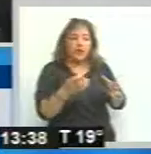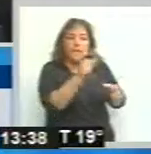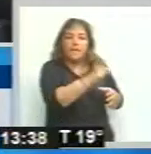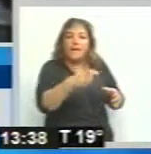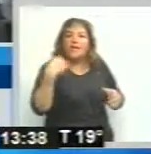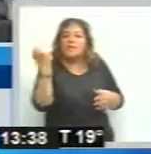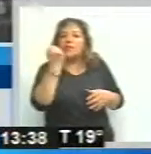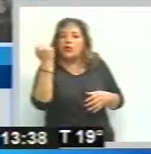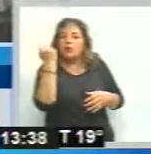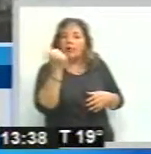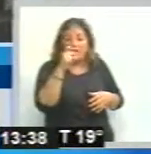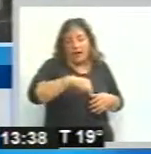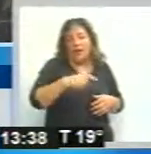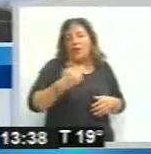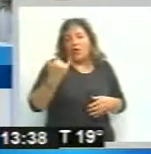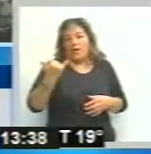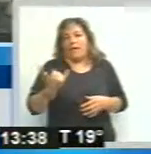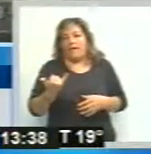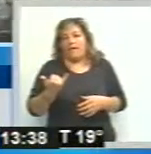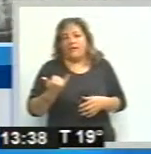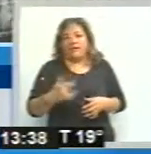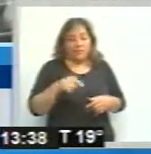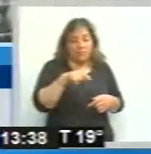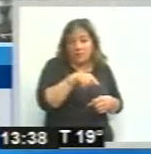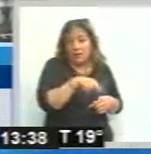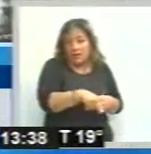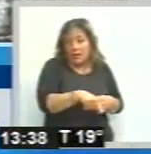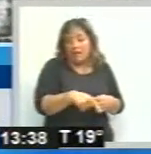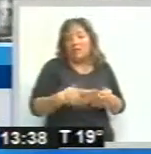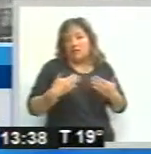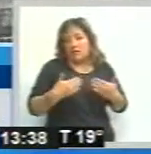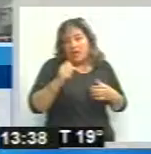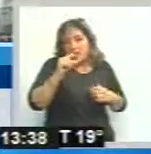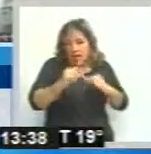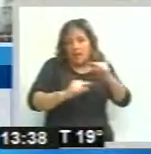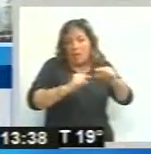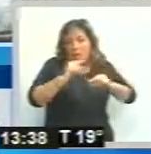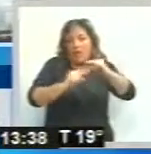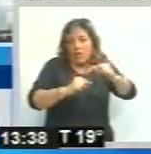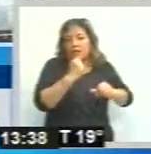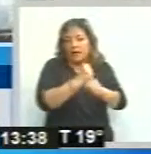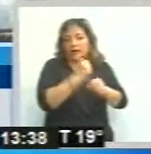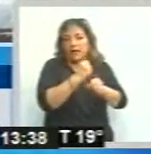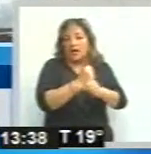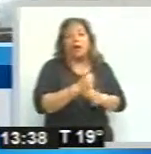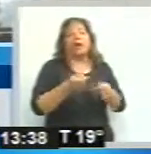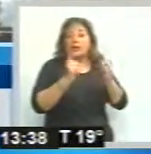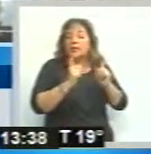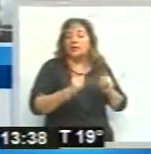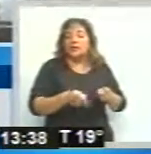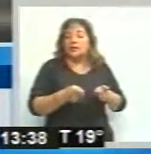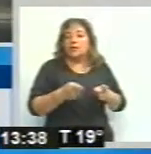más importante que la que actualmente tiene. Entonces, hay que irlo haciendo de a paso. Y lo que tal vez más